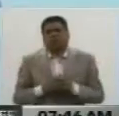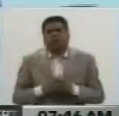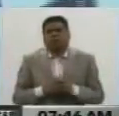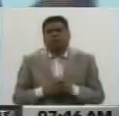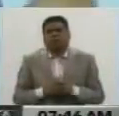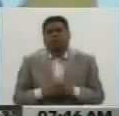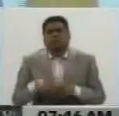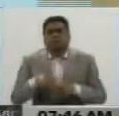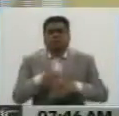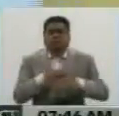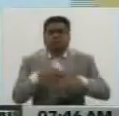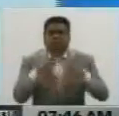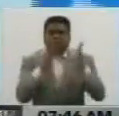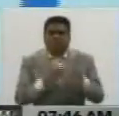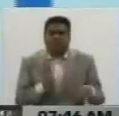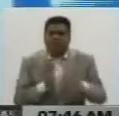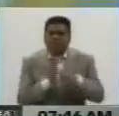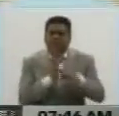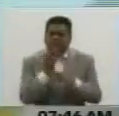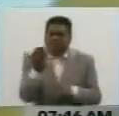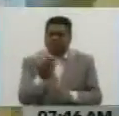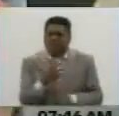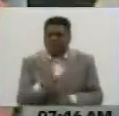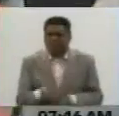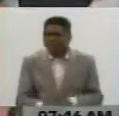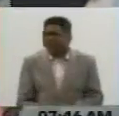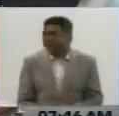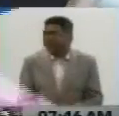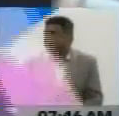ministro Mirabal en el estudio. Vamos a hacer una pequeña pausa y ya volvemos.